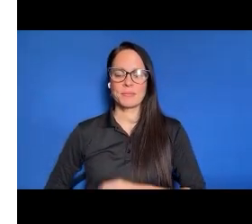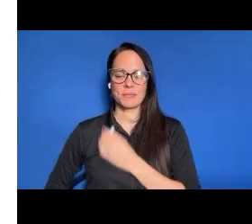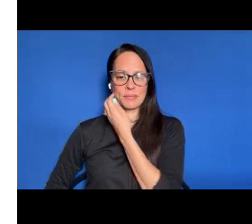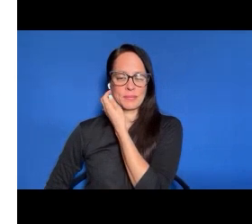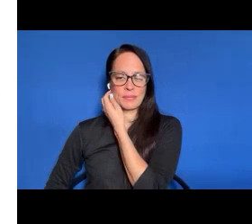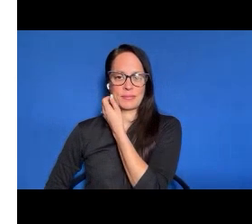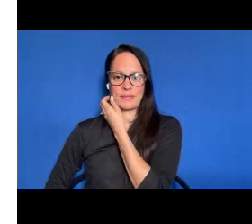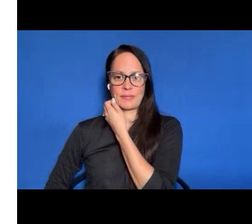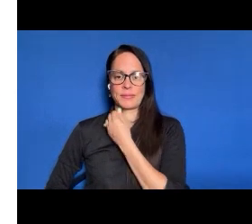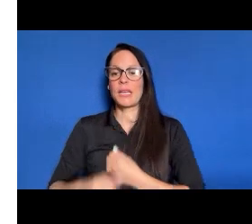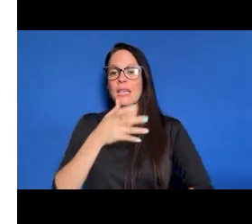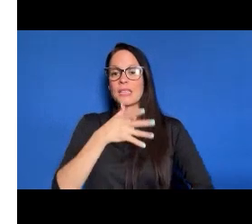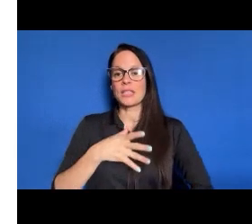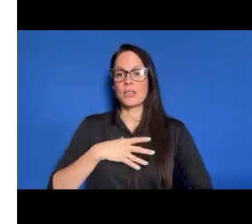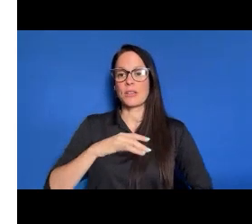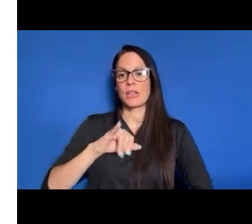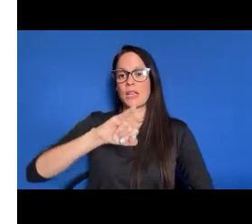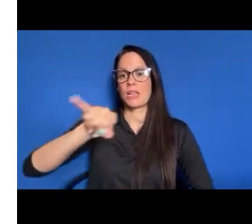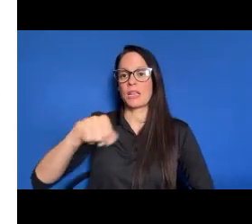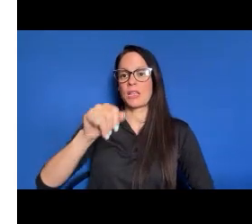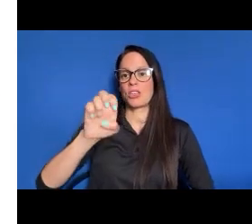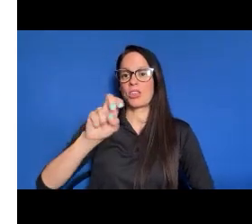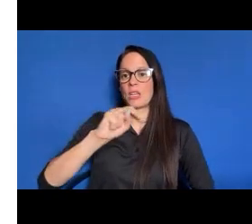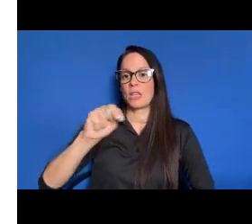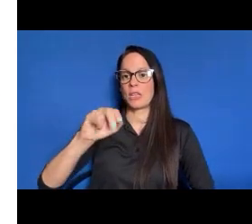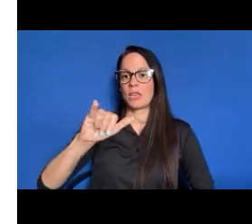Señora Jennifer Montalvo.